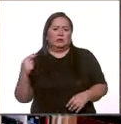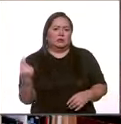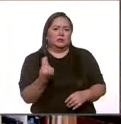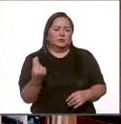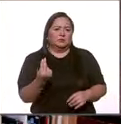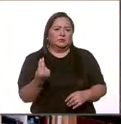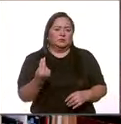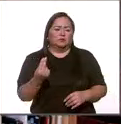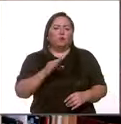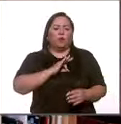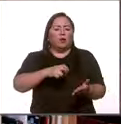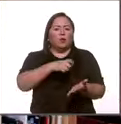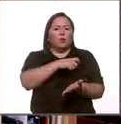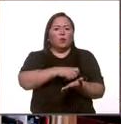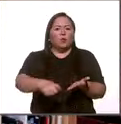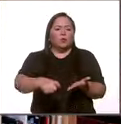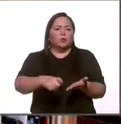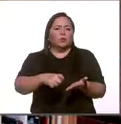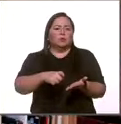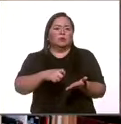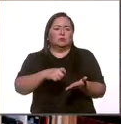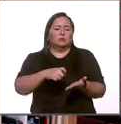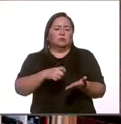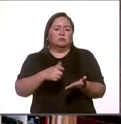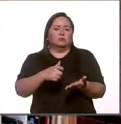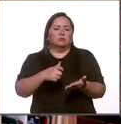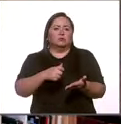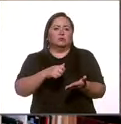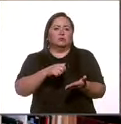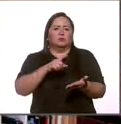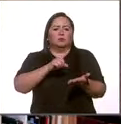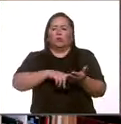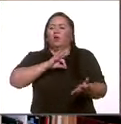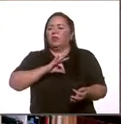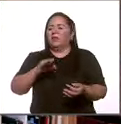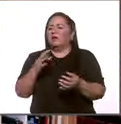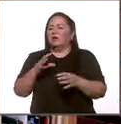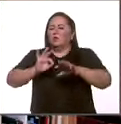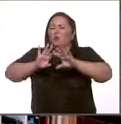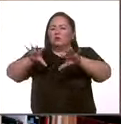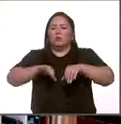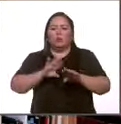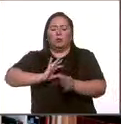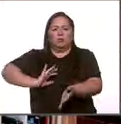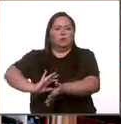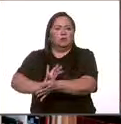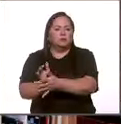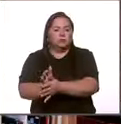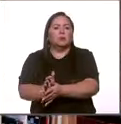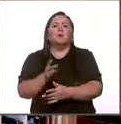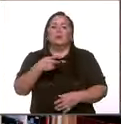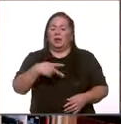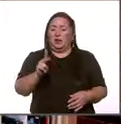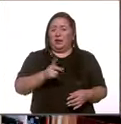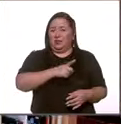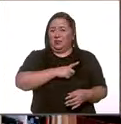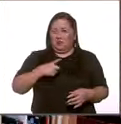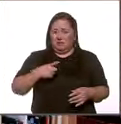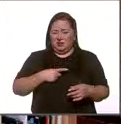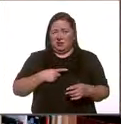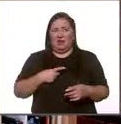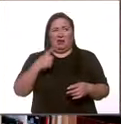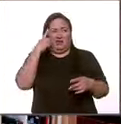de comprar una existencia precaria a costa de humillaciones. Debería, en el acto de ceder a